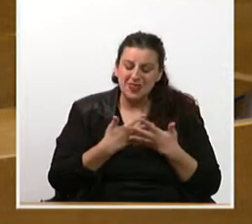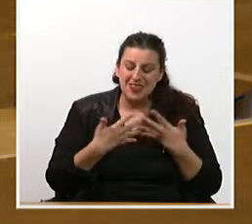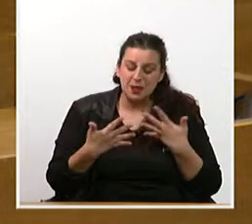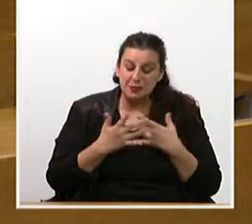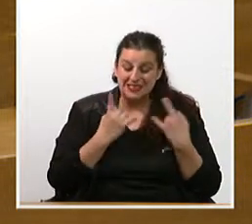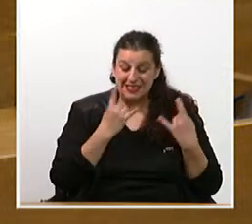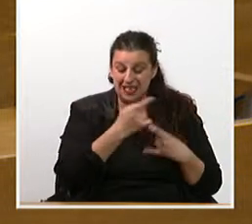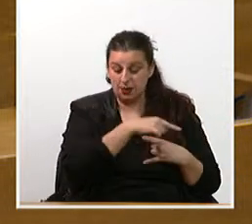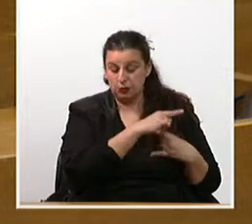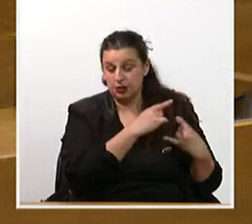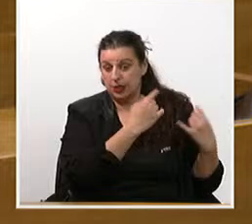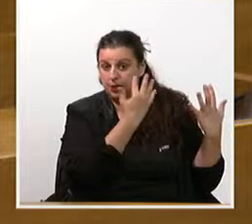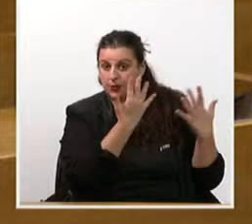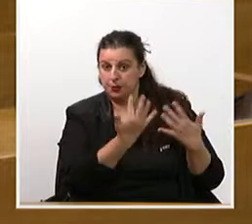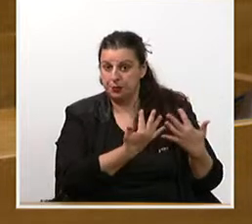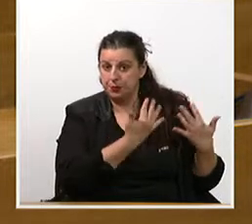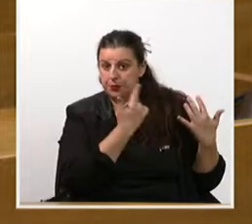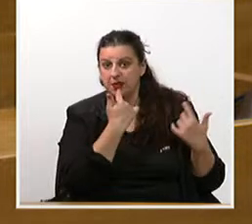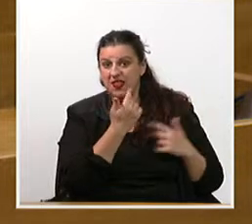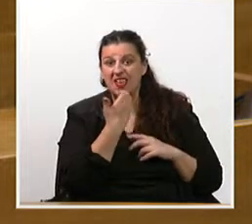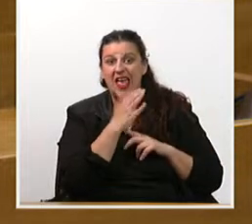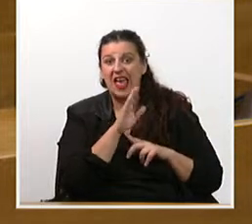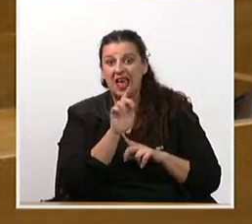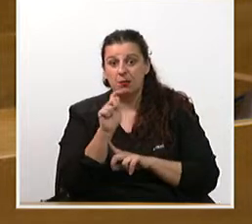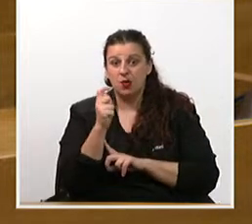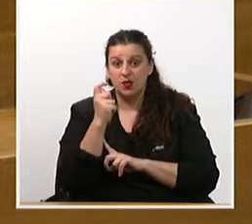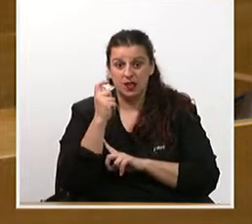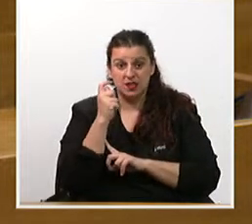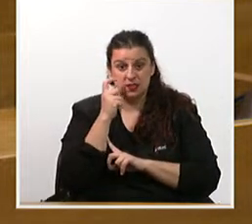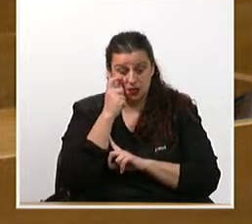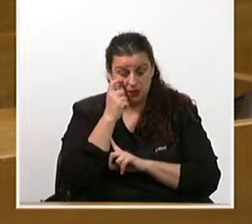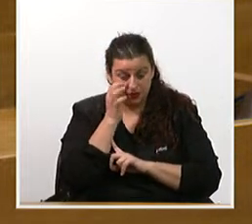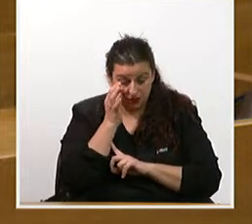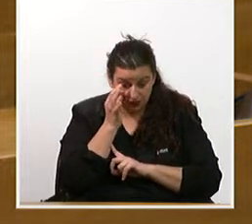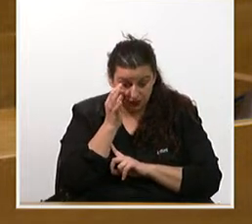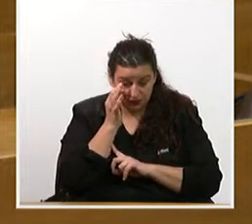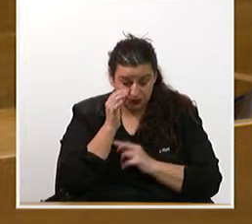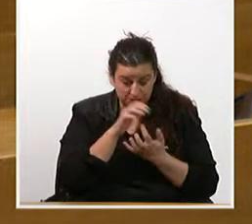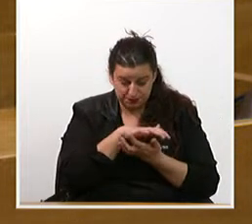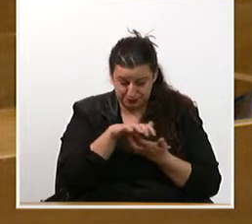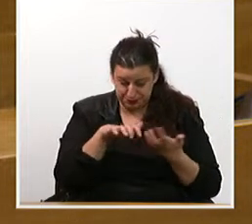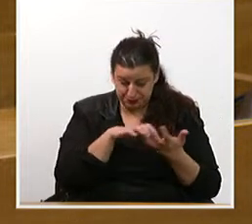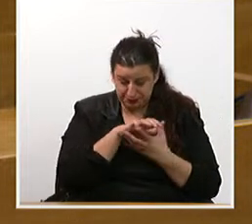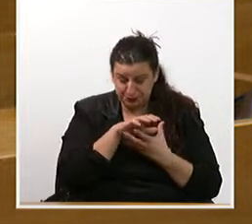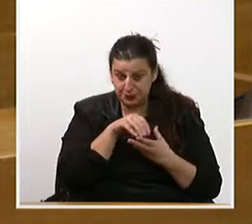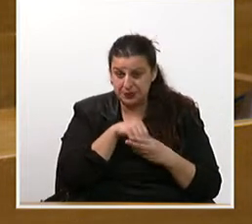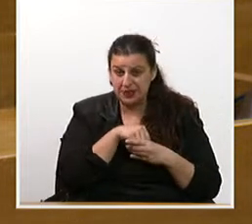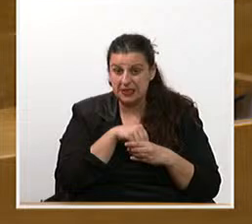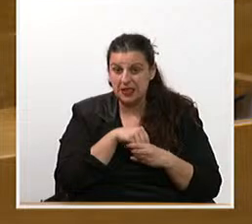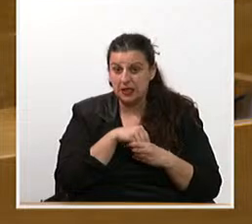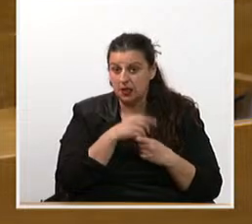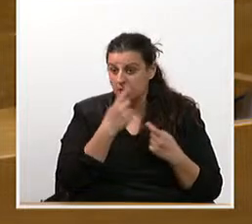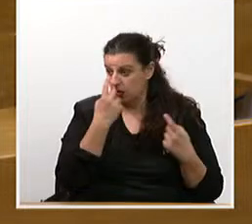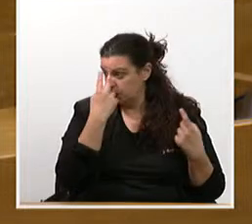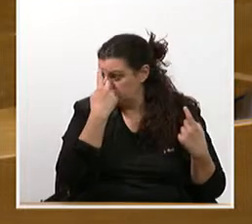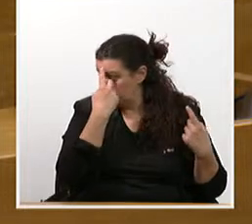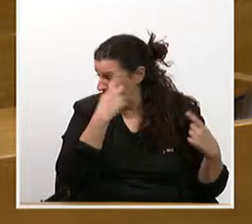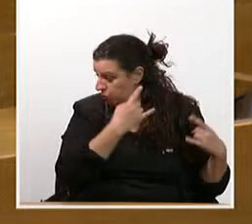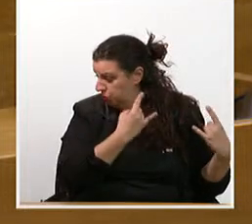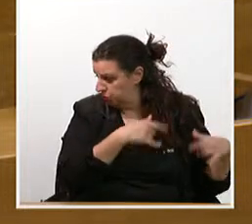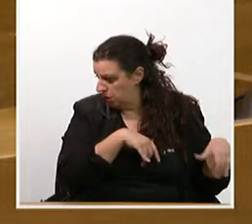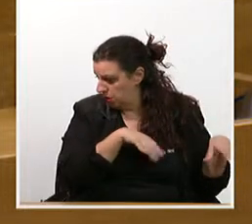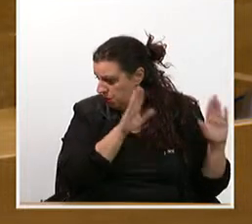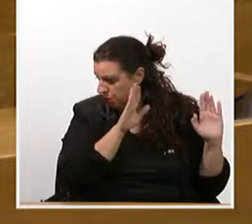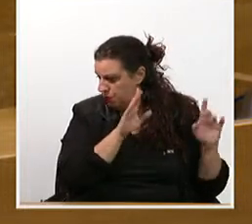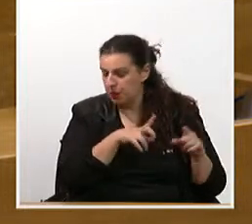vendieron como un ejemplo de éxito no solamente ocasionó trifulcas internas que bueno ya se apañar Ann los miembros del botánica